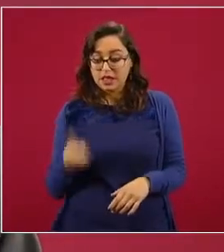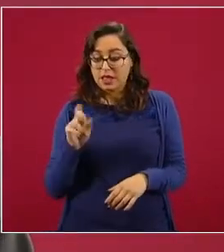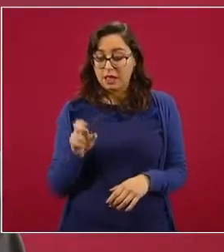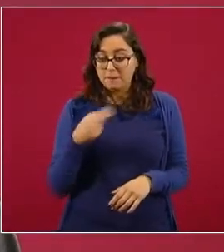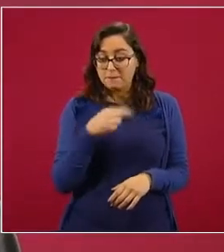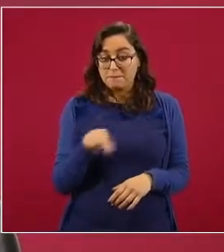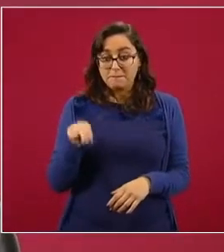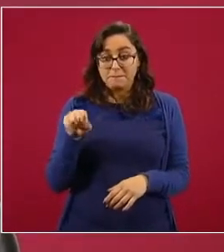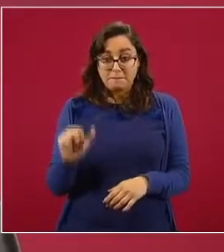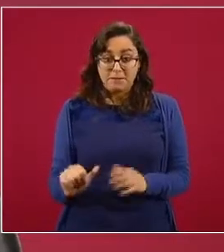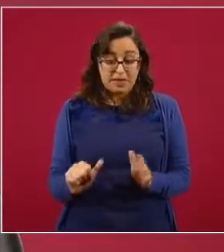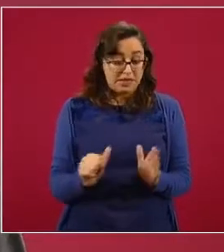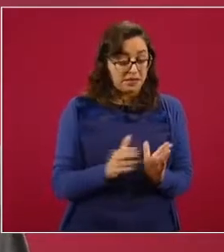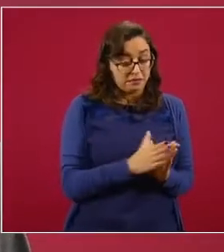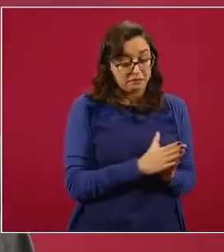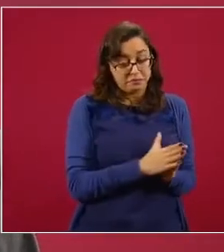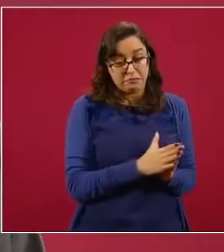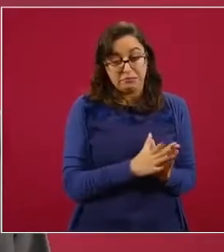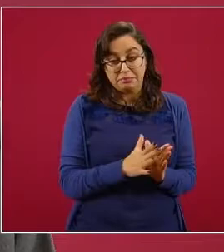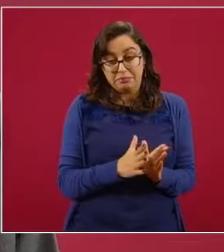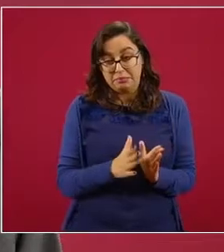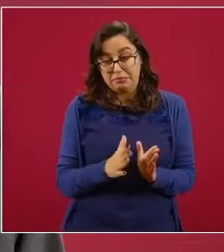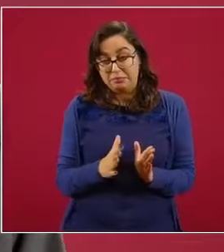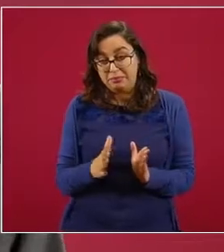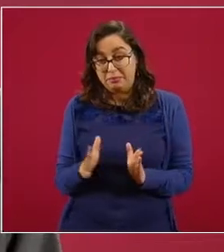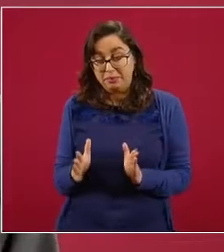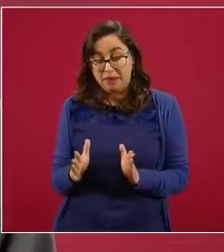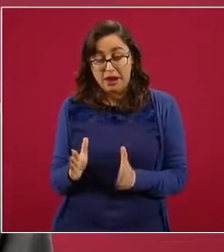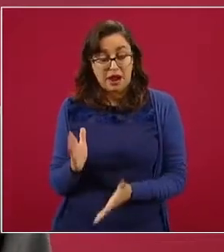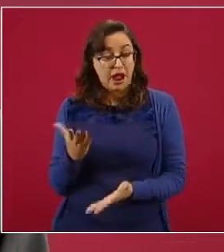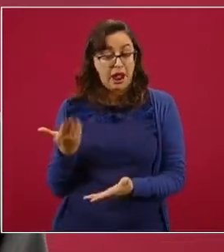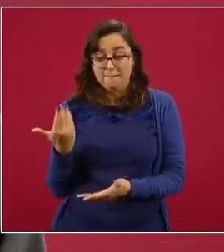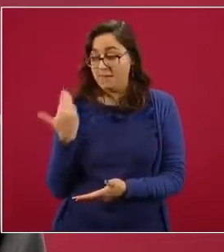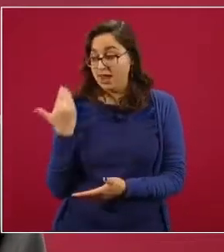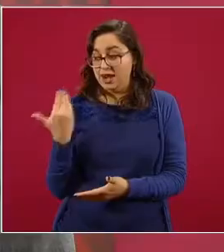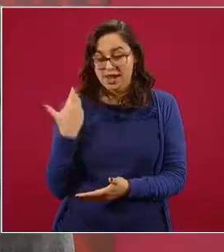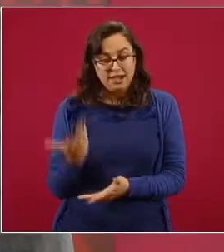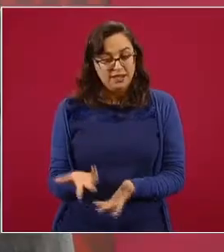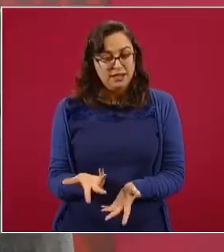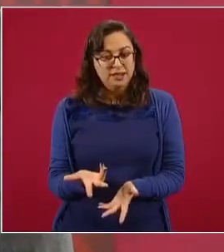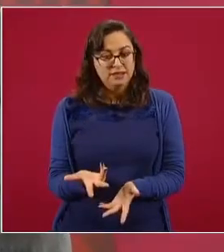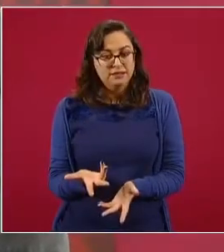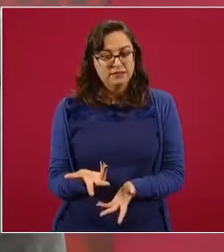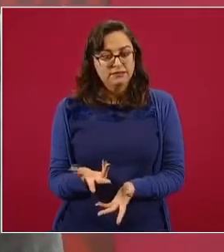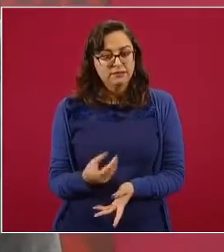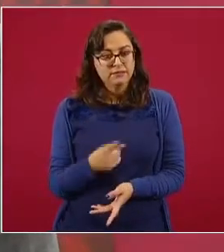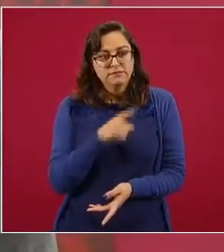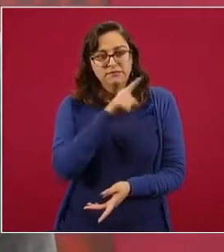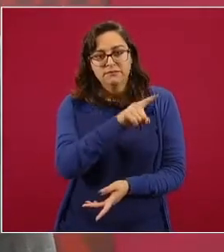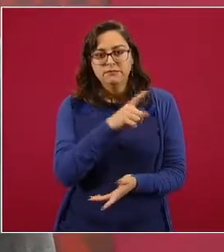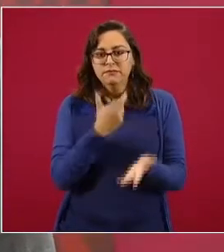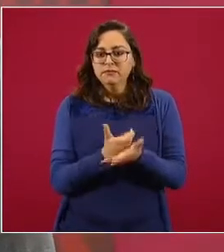y hasta nuestros días querían cobrar